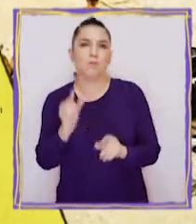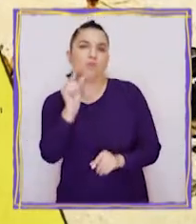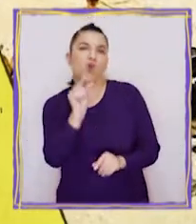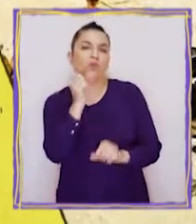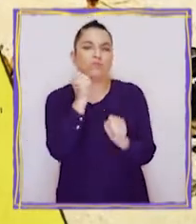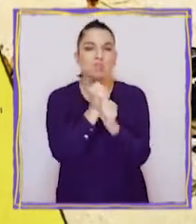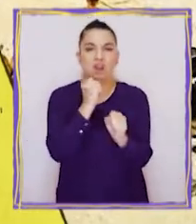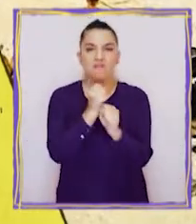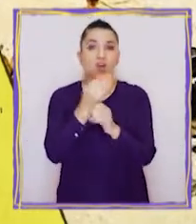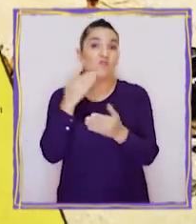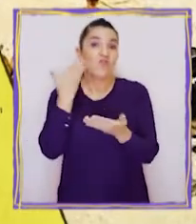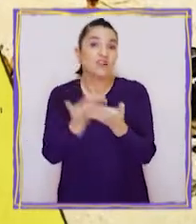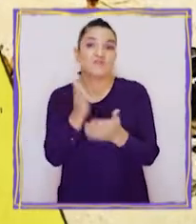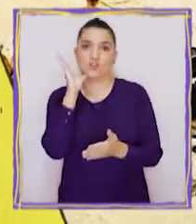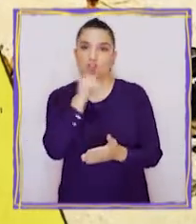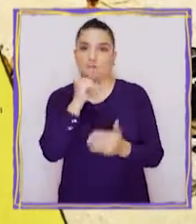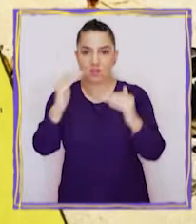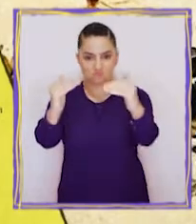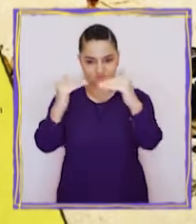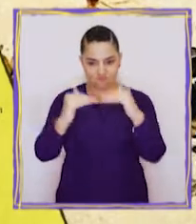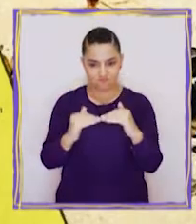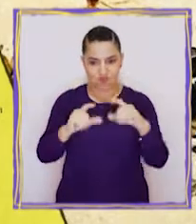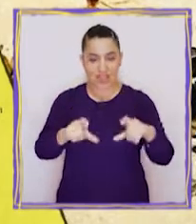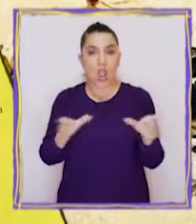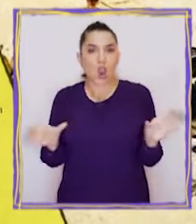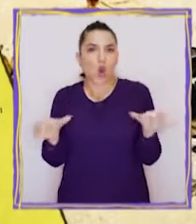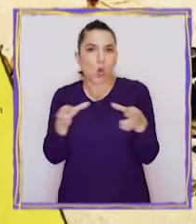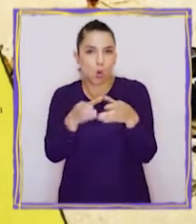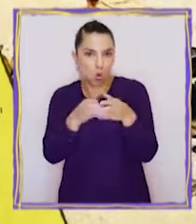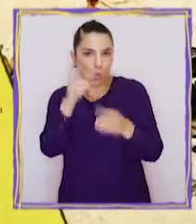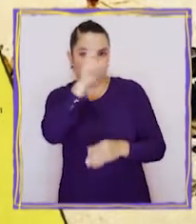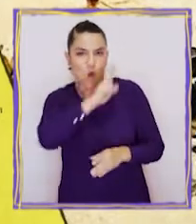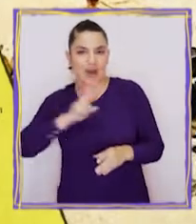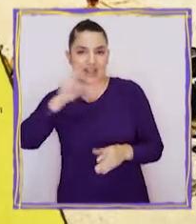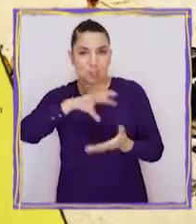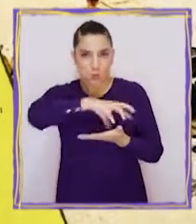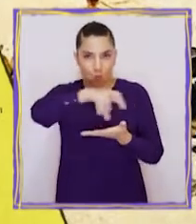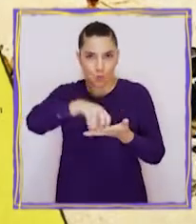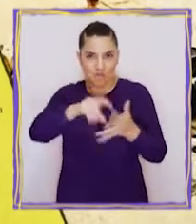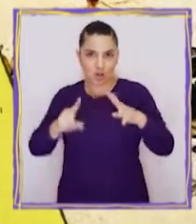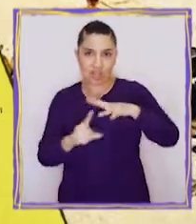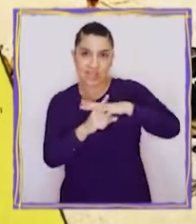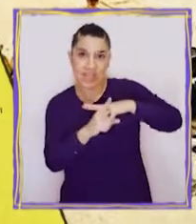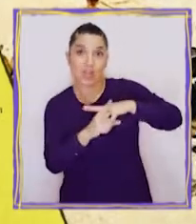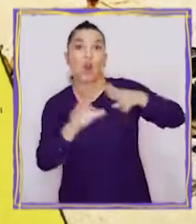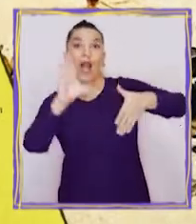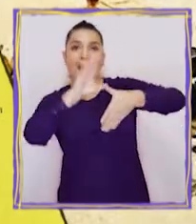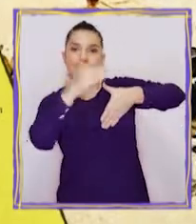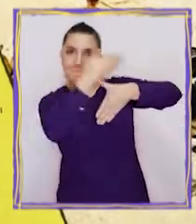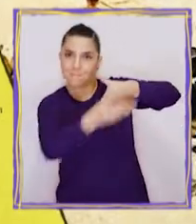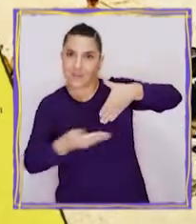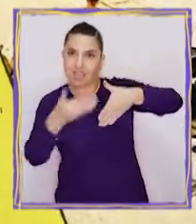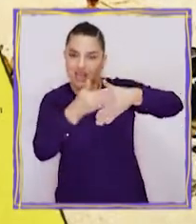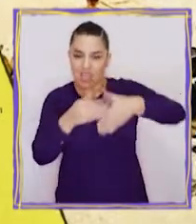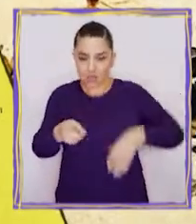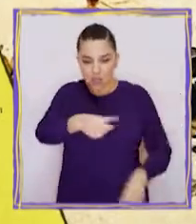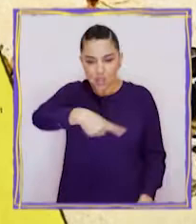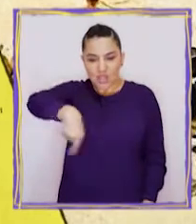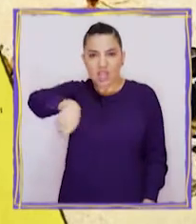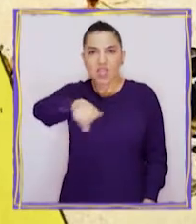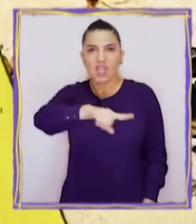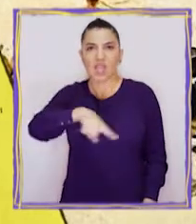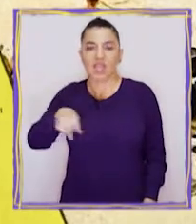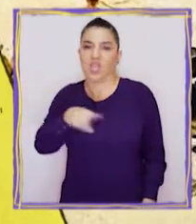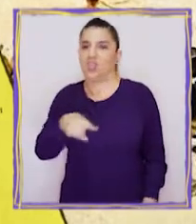beneficios. En la base encontramos la casta de los pueblos originarios americanos. Ellos